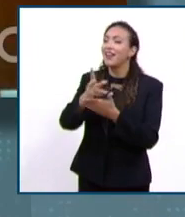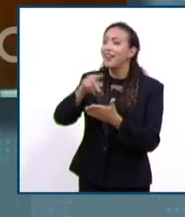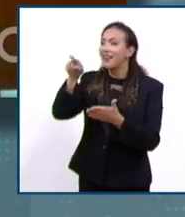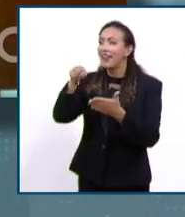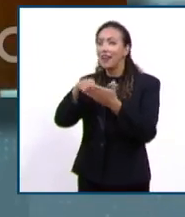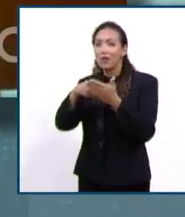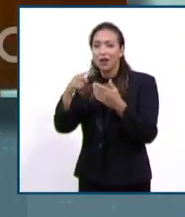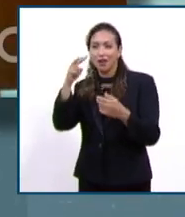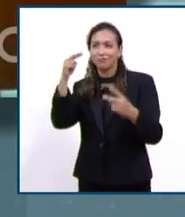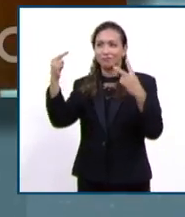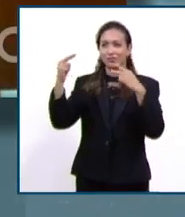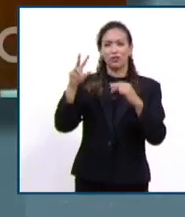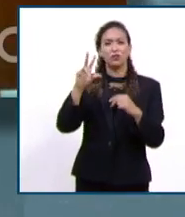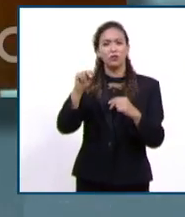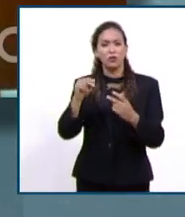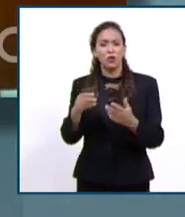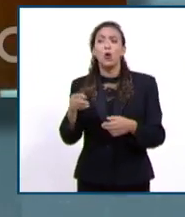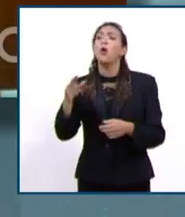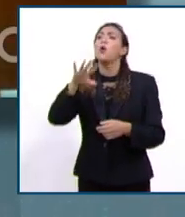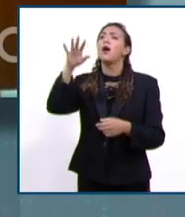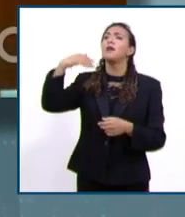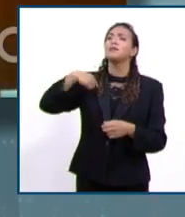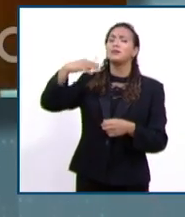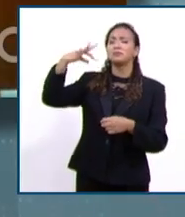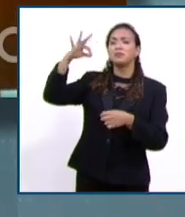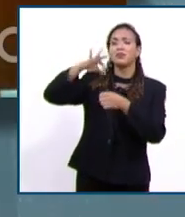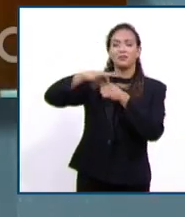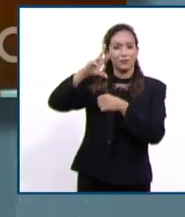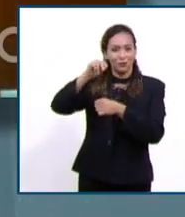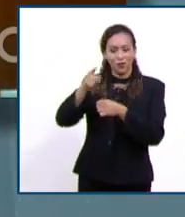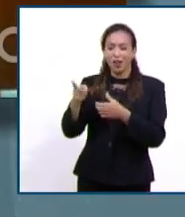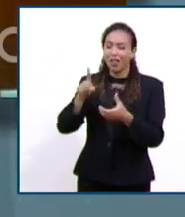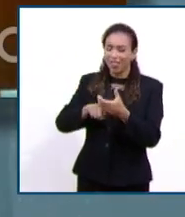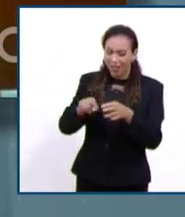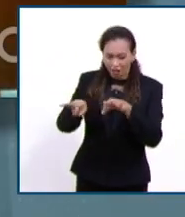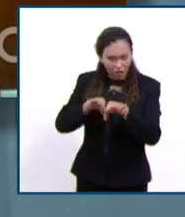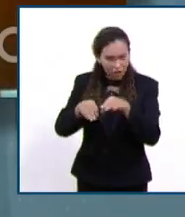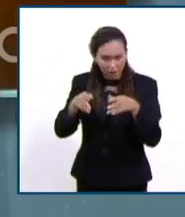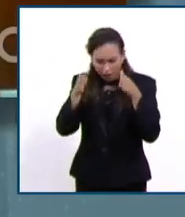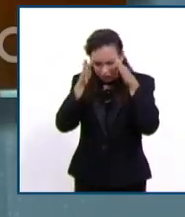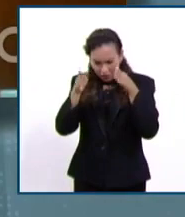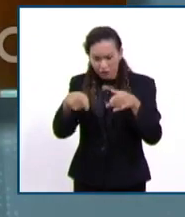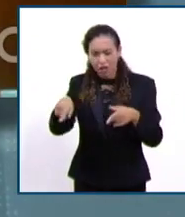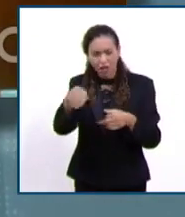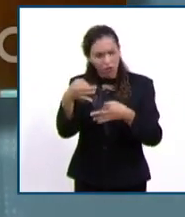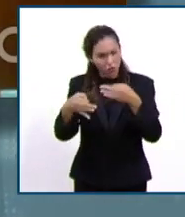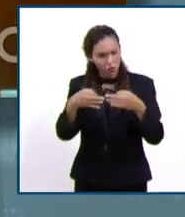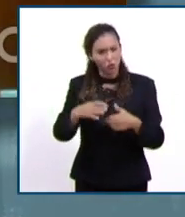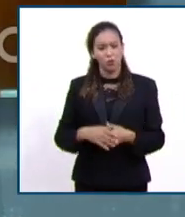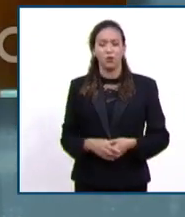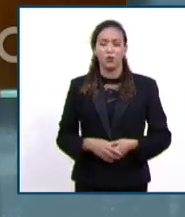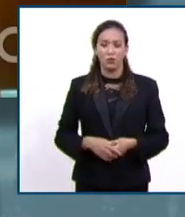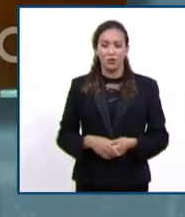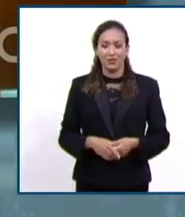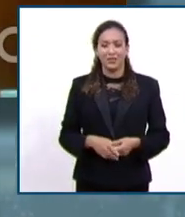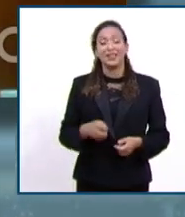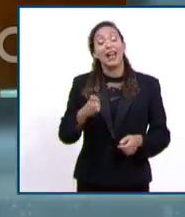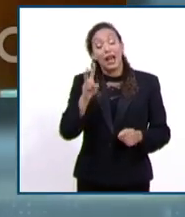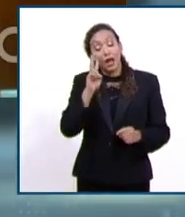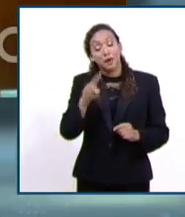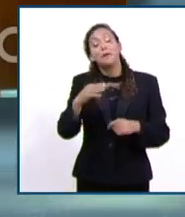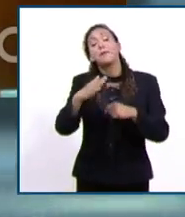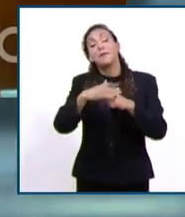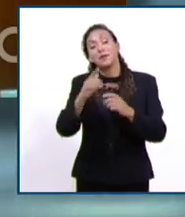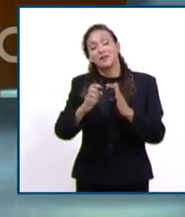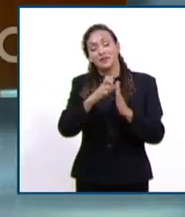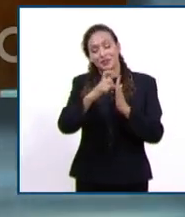públicas a buscar votos, ¿no? Vamos a ver cómo se dan estas reformas,